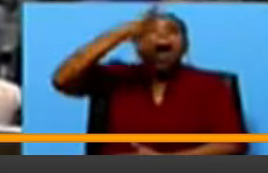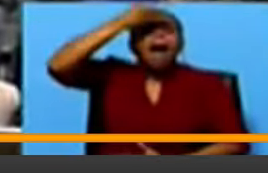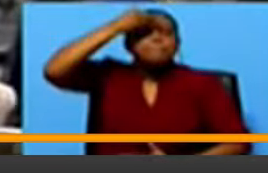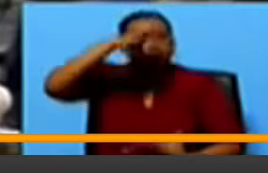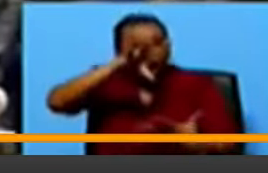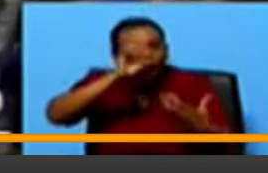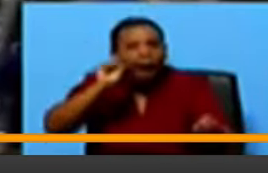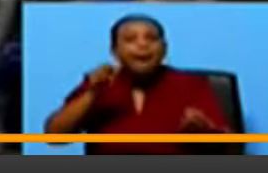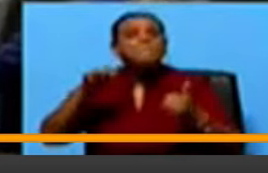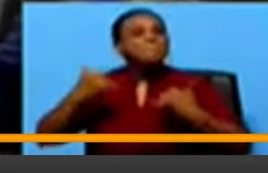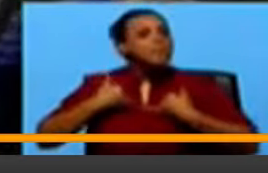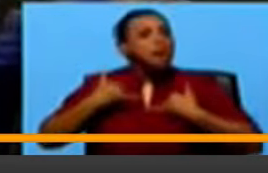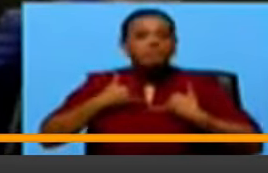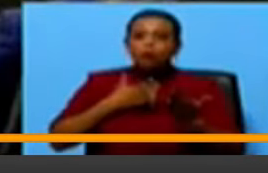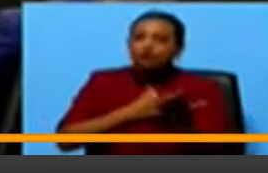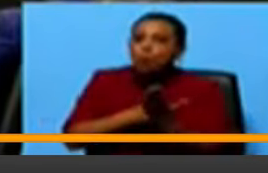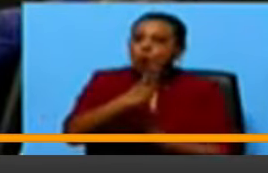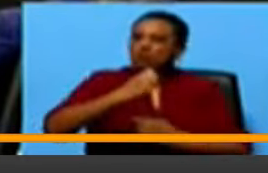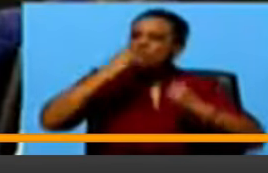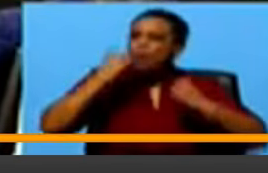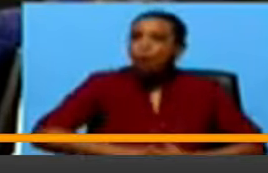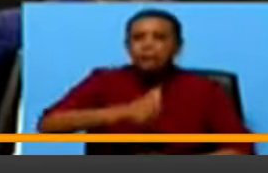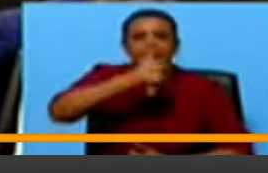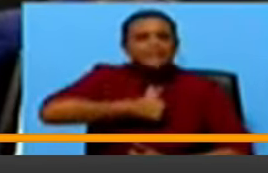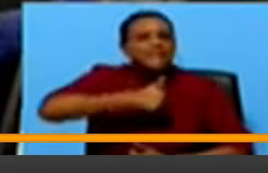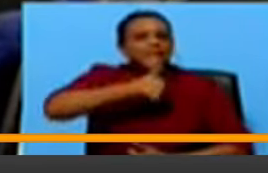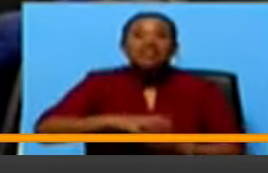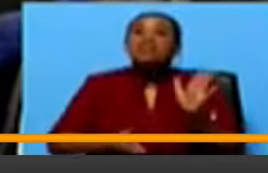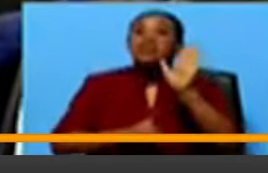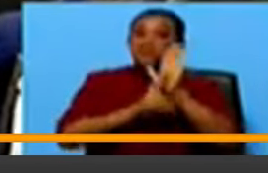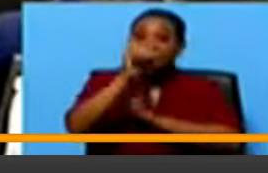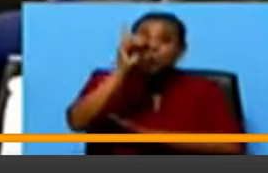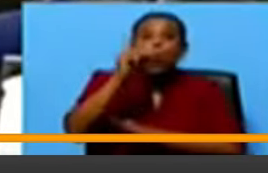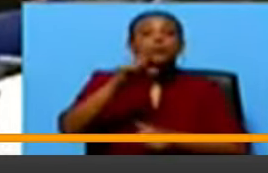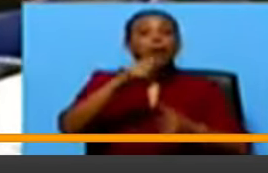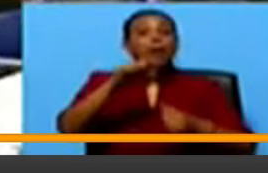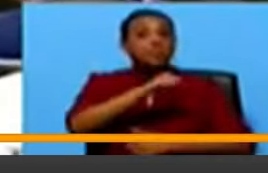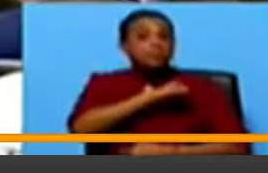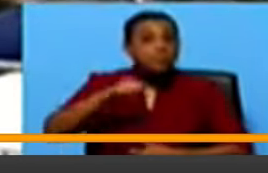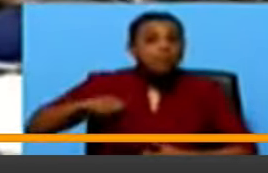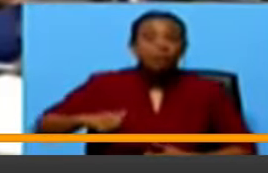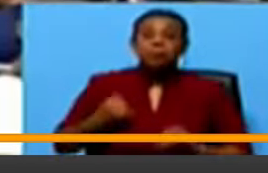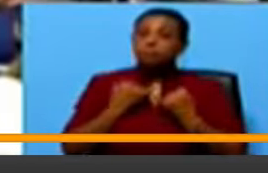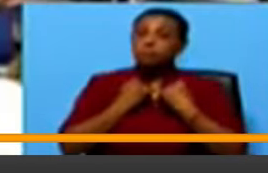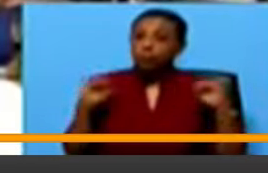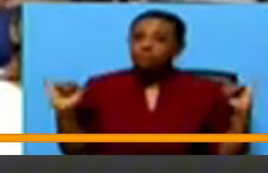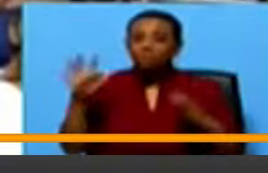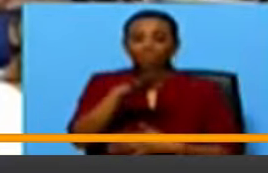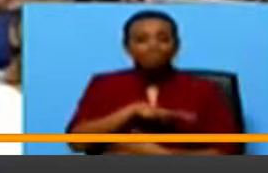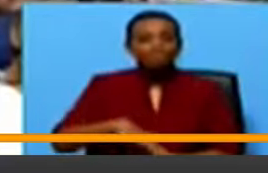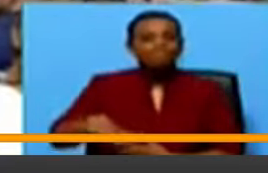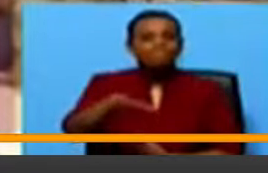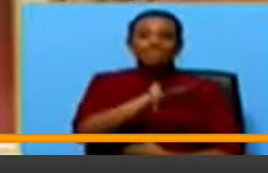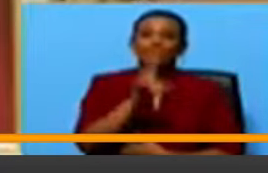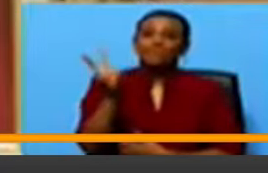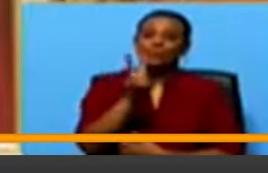construir nuestro propio camino para el desarrollo independiente del país.